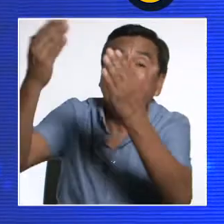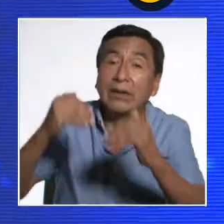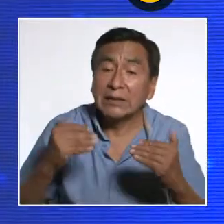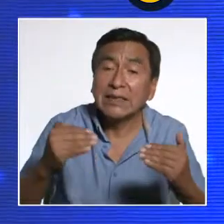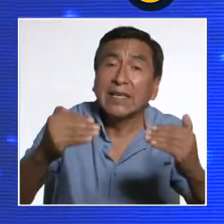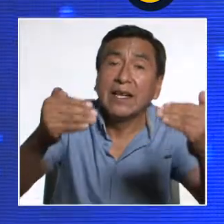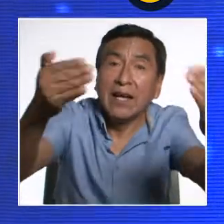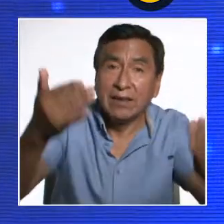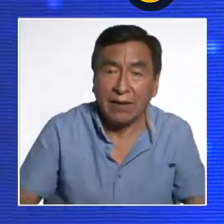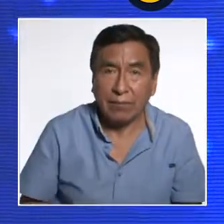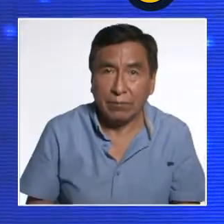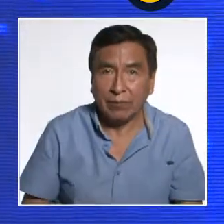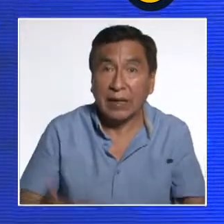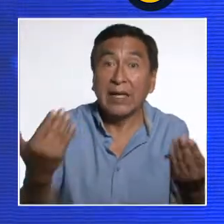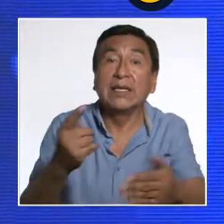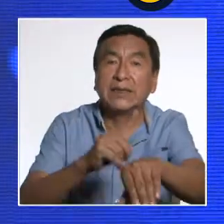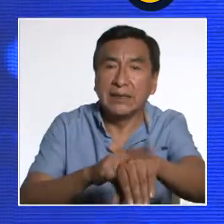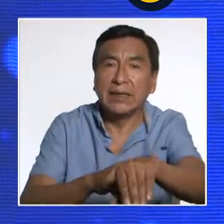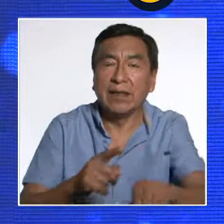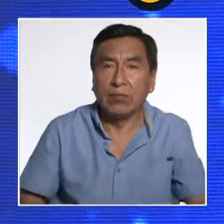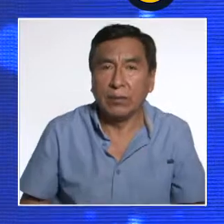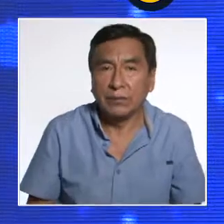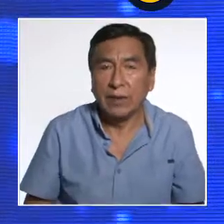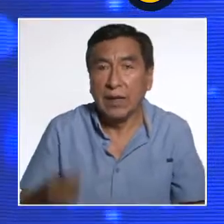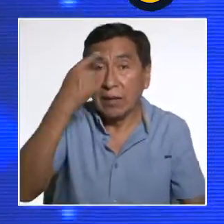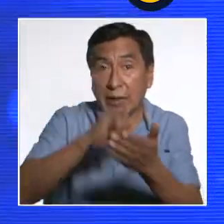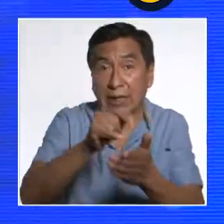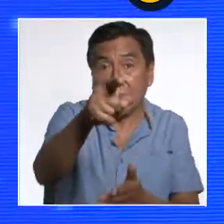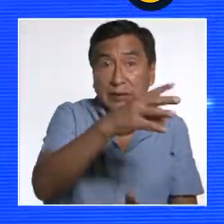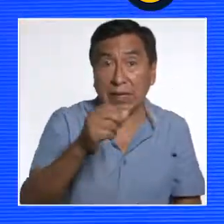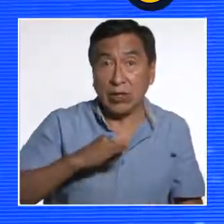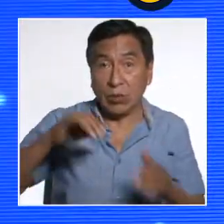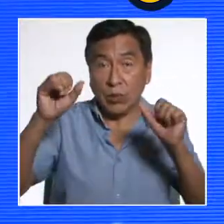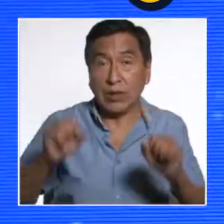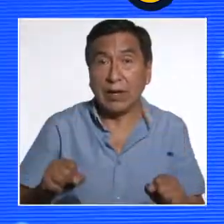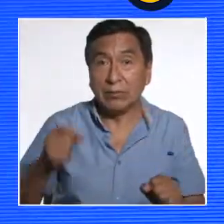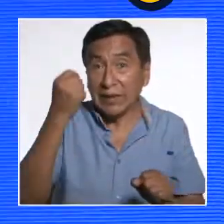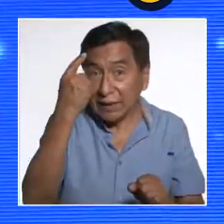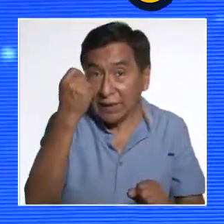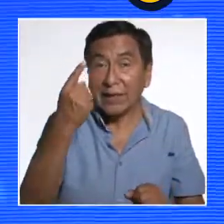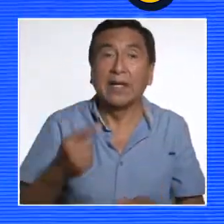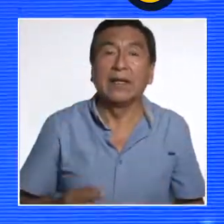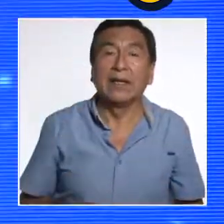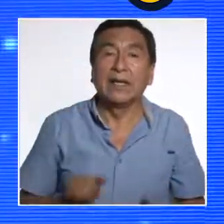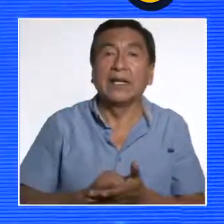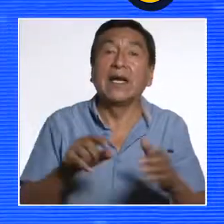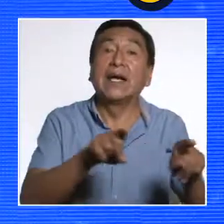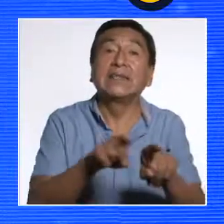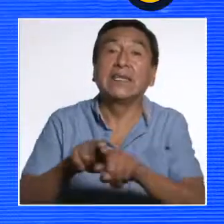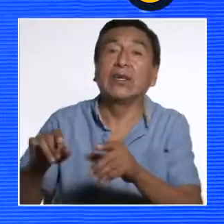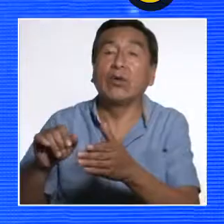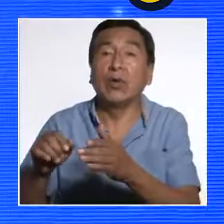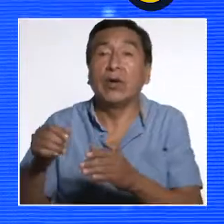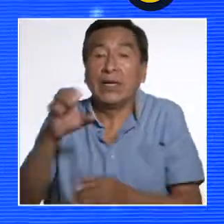adelante. Este es el tiempo para que usted y yo podamos entender que, así como